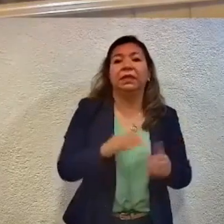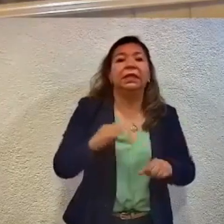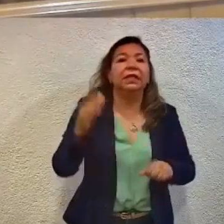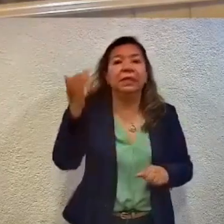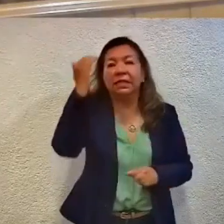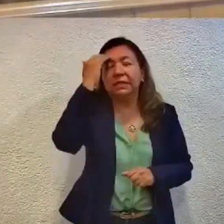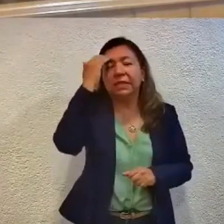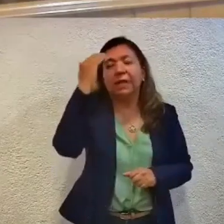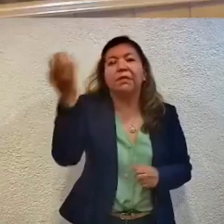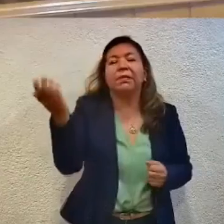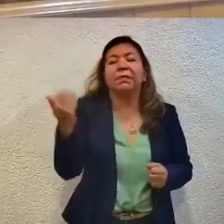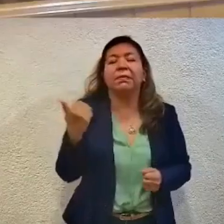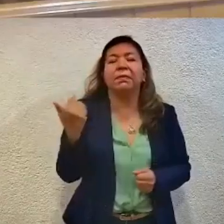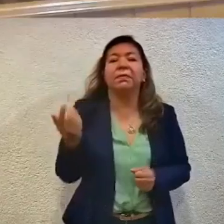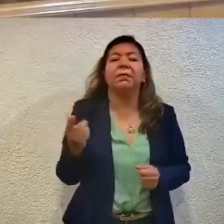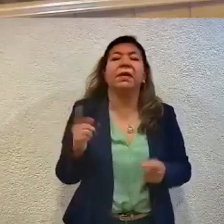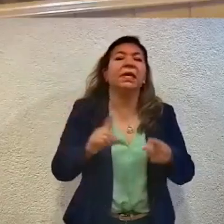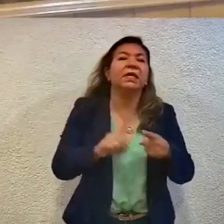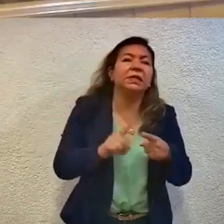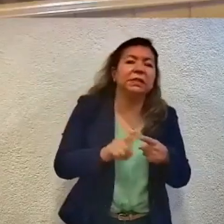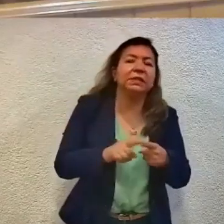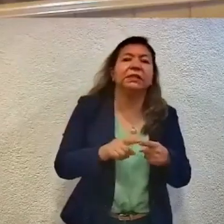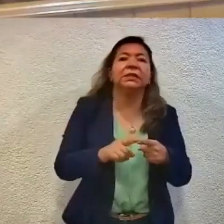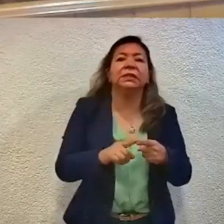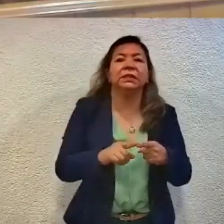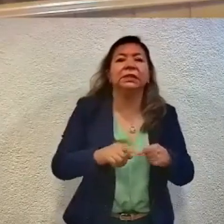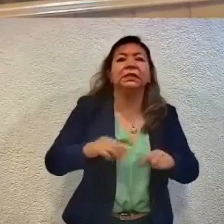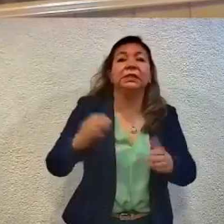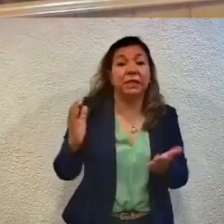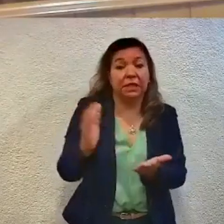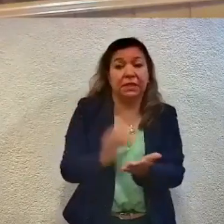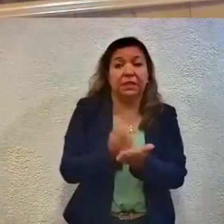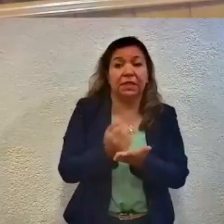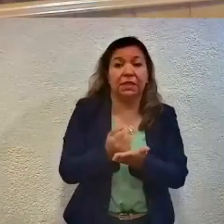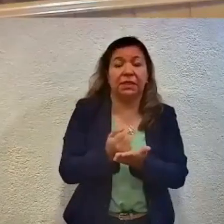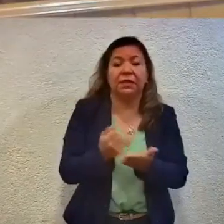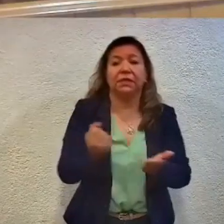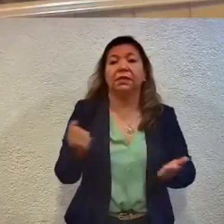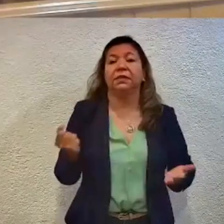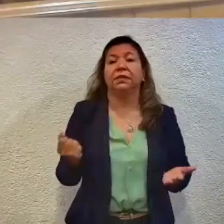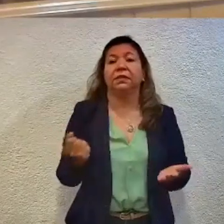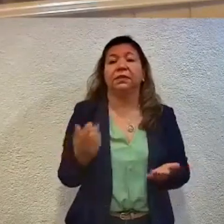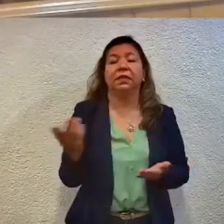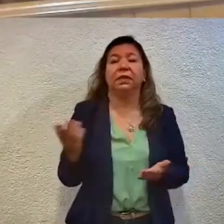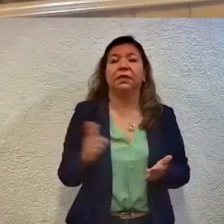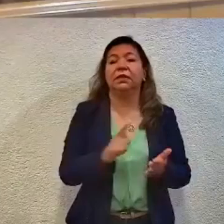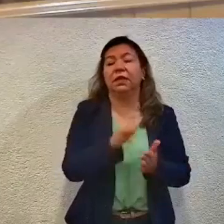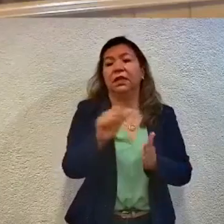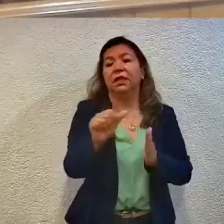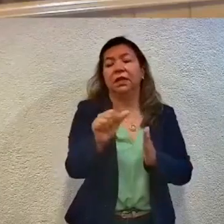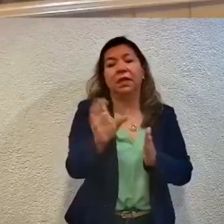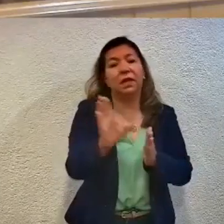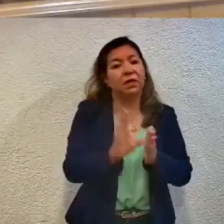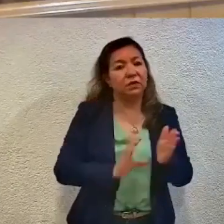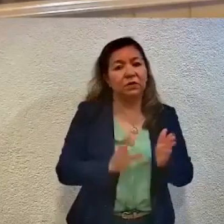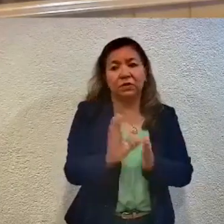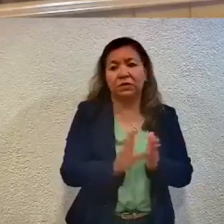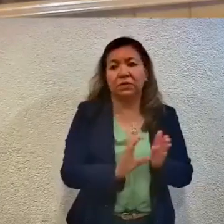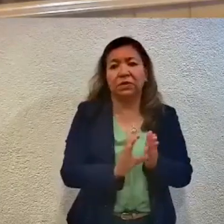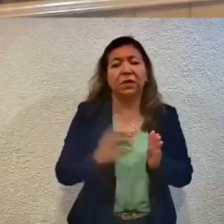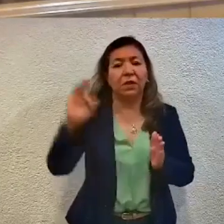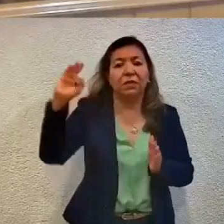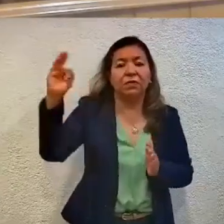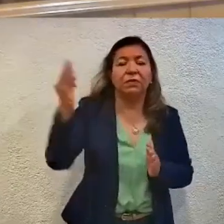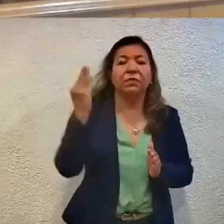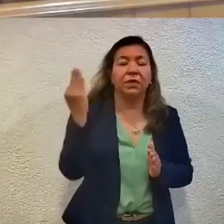ayuntamiento referido por actualizarse violaciones sustanciales a los principios rectores establecidos en la Constitución Federal y la